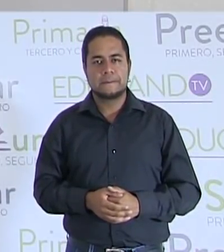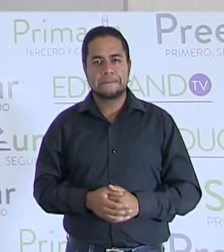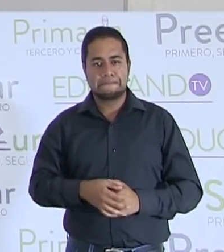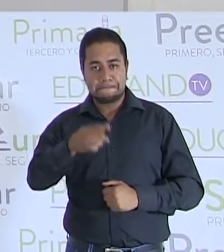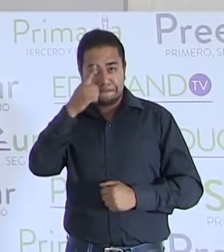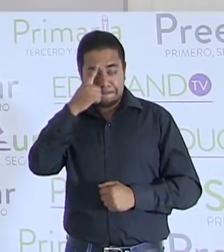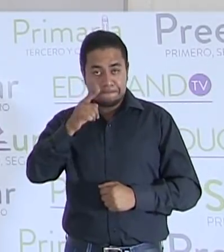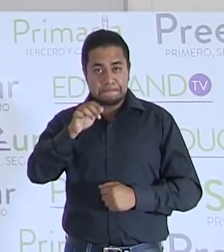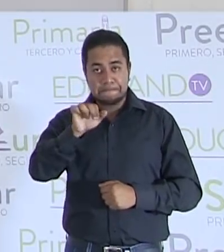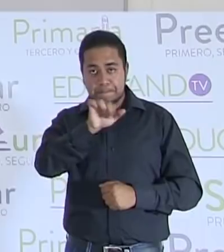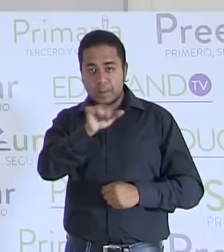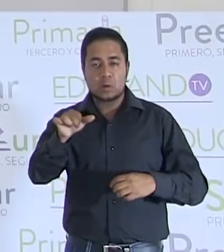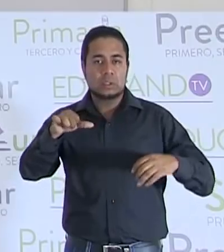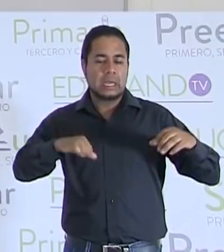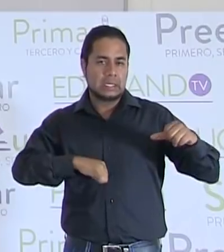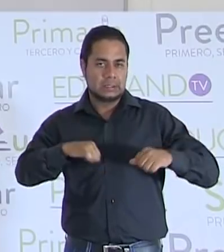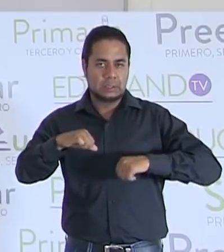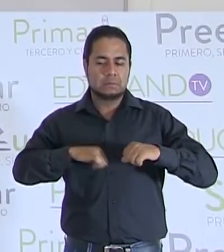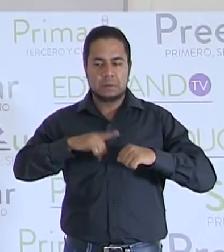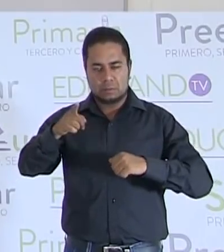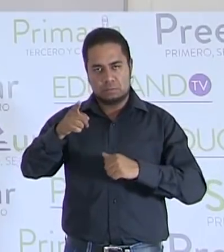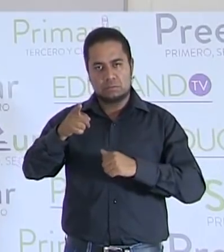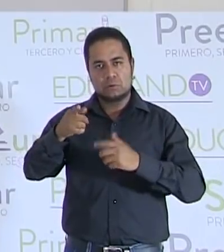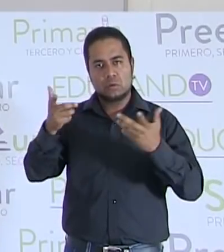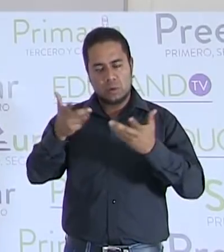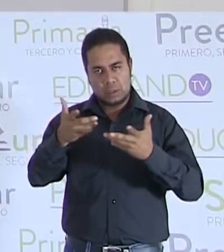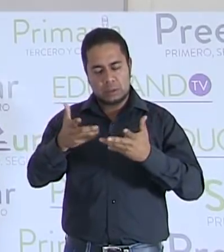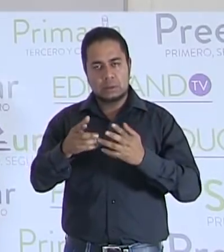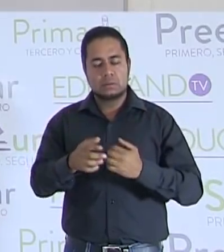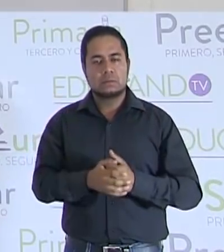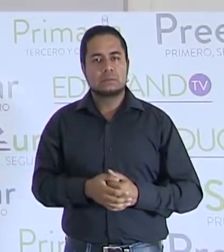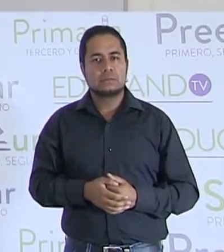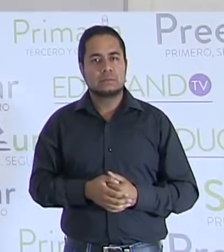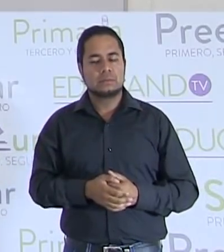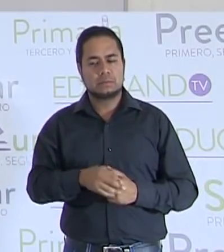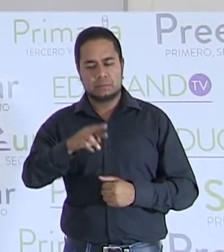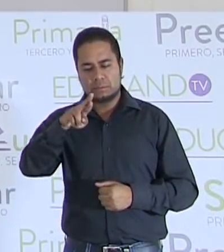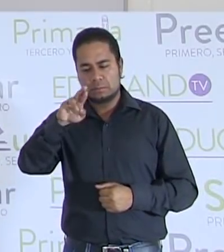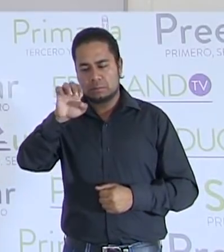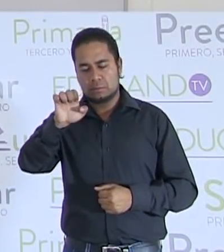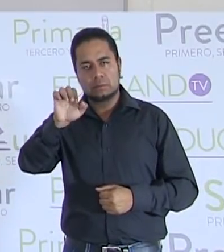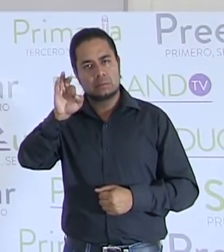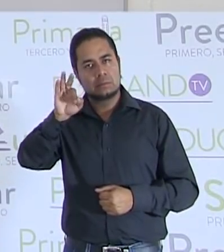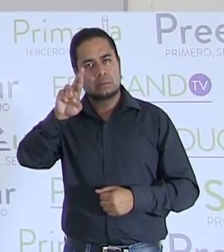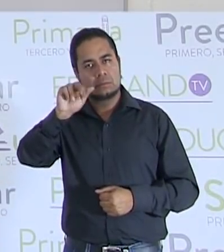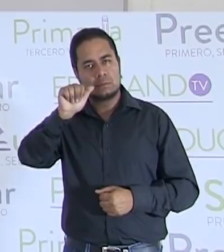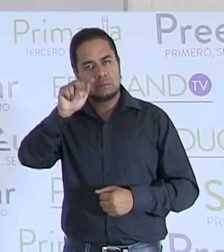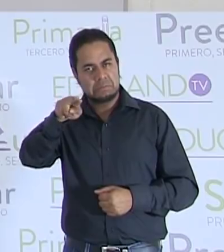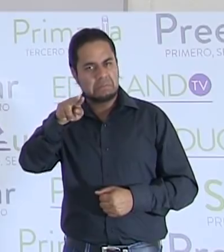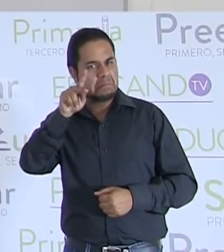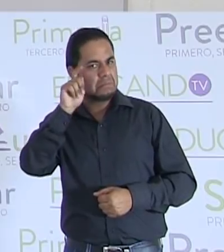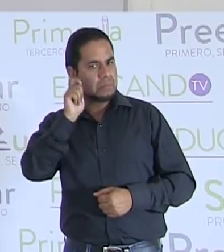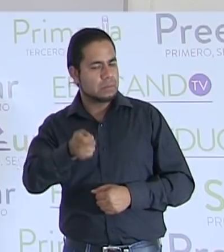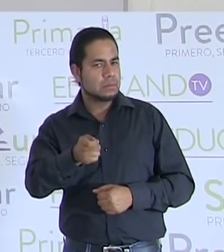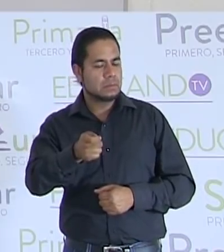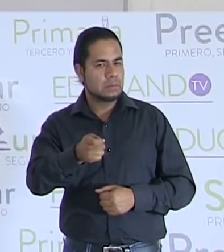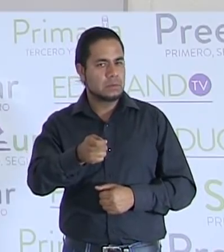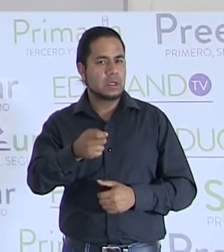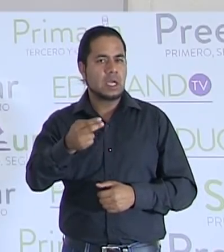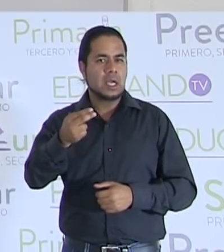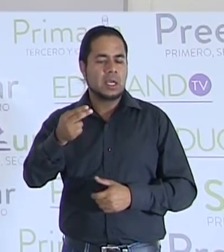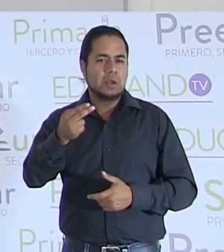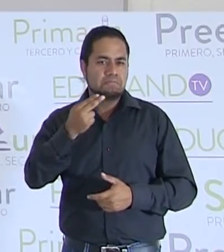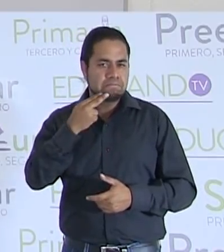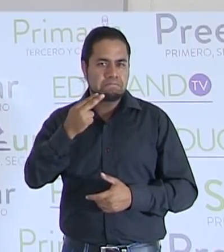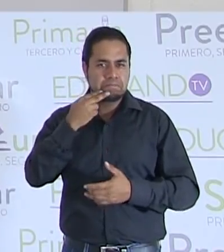para pasar al siguiente trabajo. Los refranes, niños, nos pueden ser de mucha